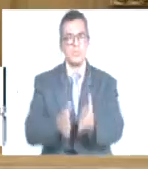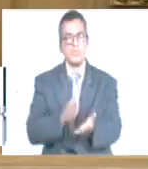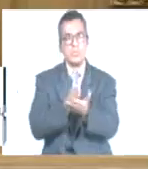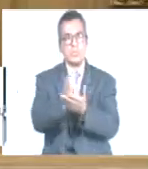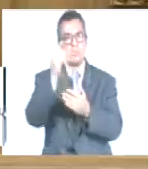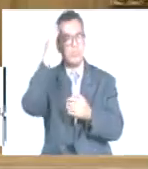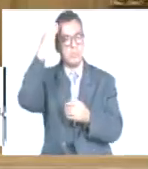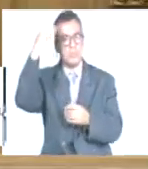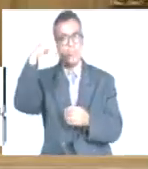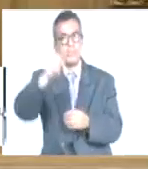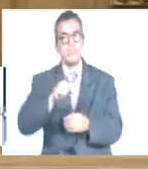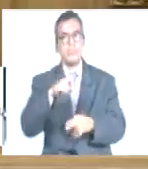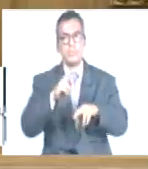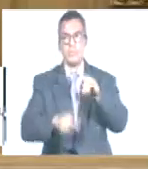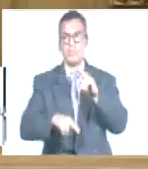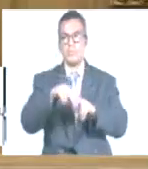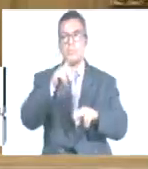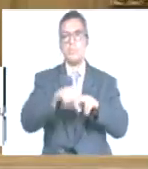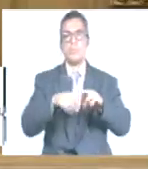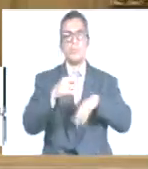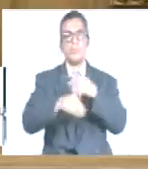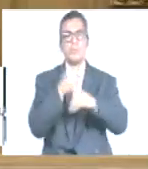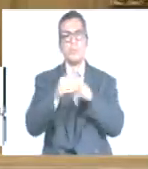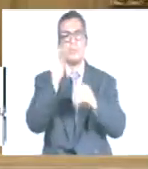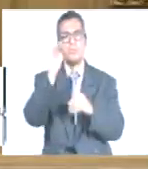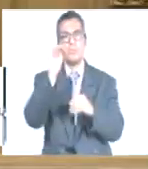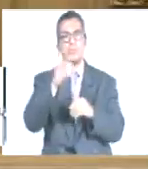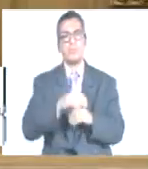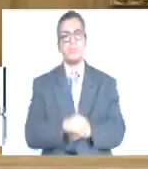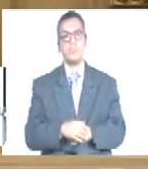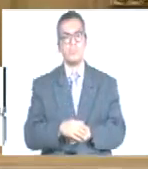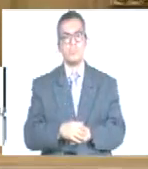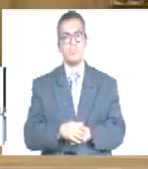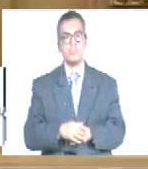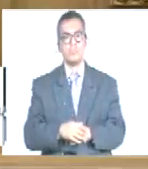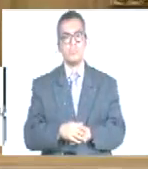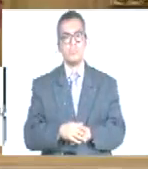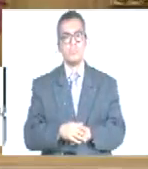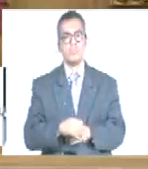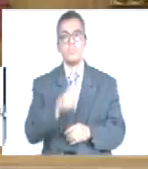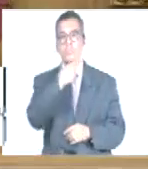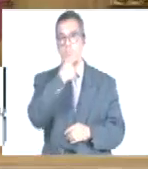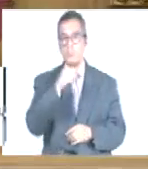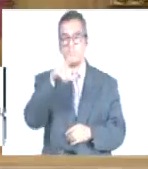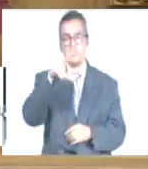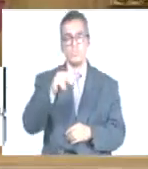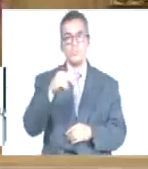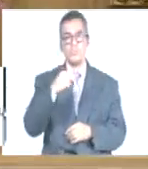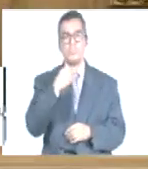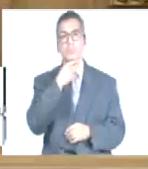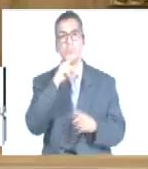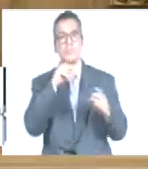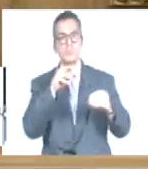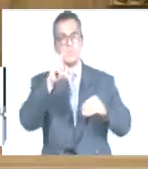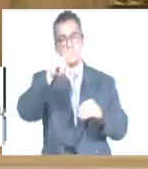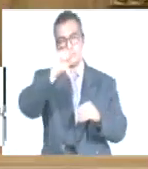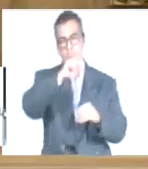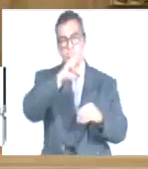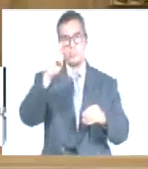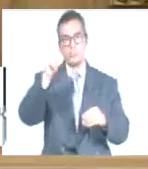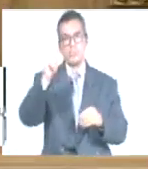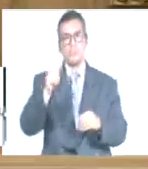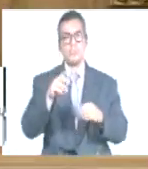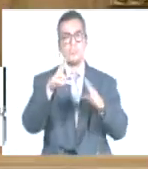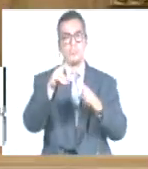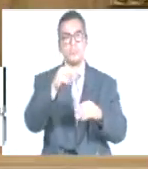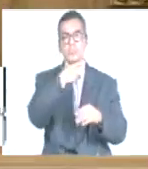hoy soñando y construyendo y haciendo futuro. No es fácil hablar hoy de Robert. No